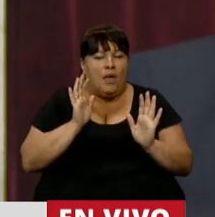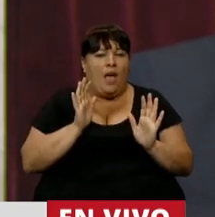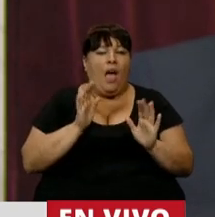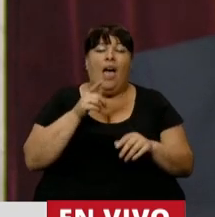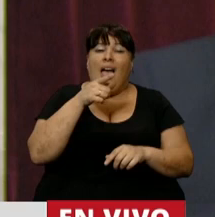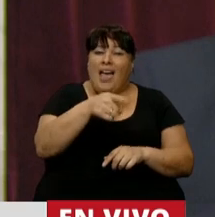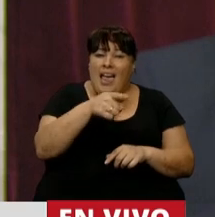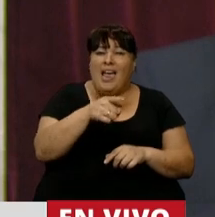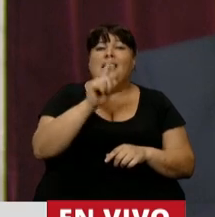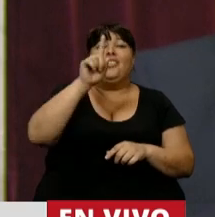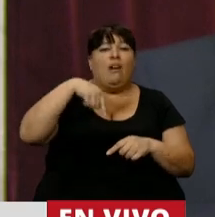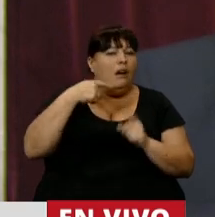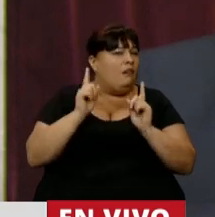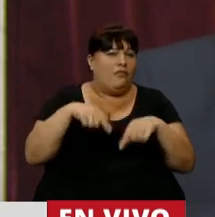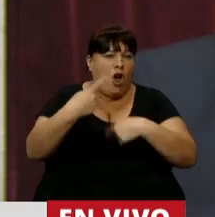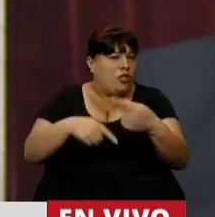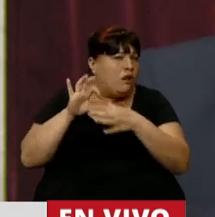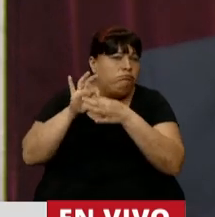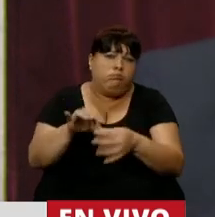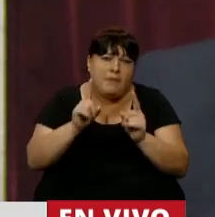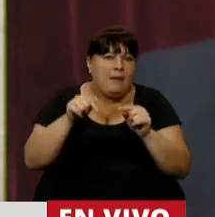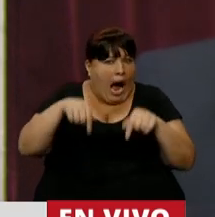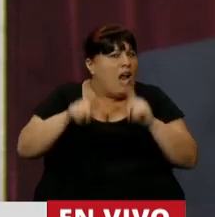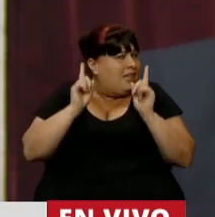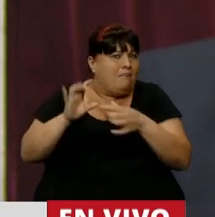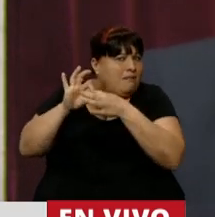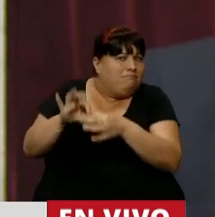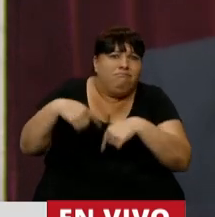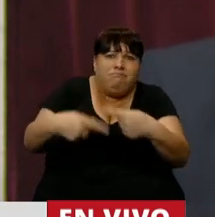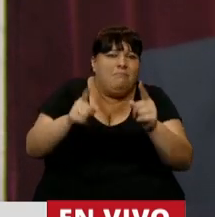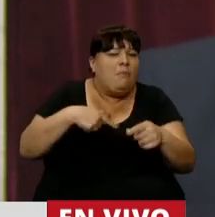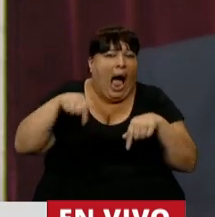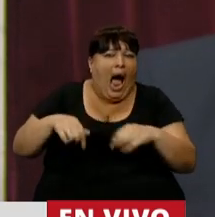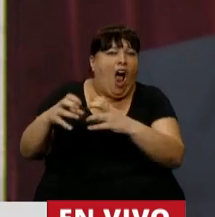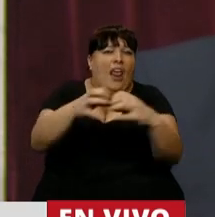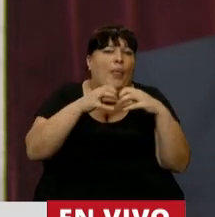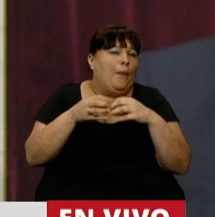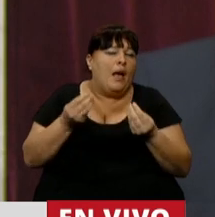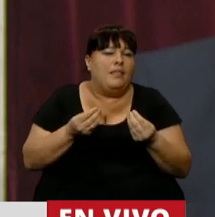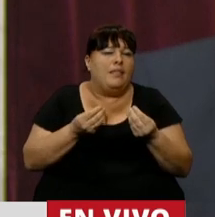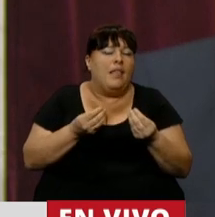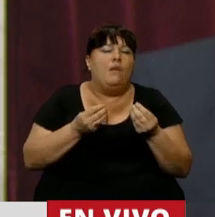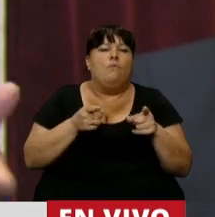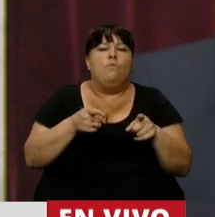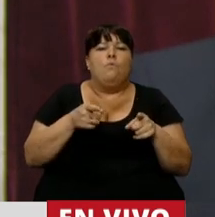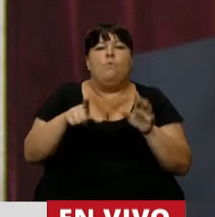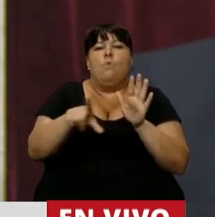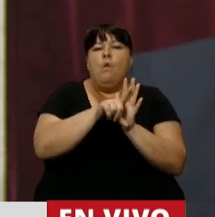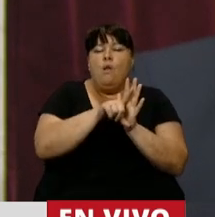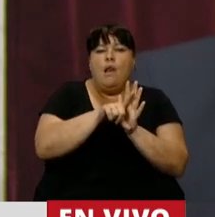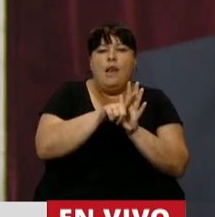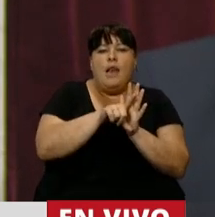eso fue lo consecuente que hemos sido y lo consecuente que somos en este momento. Porque en este momento estamos discutiendo una